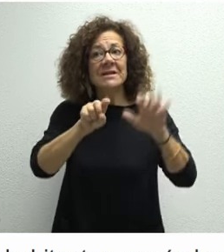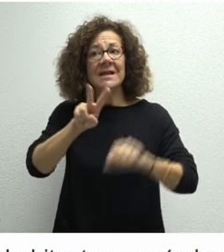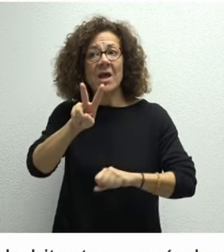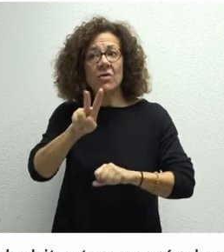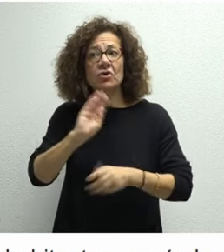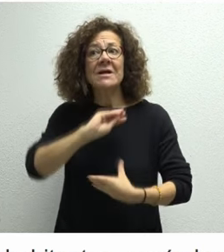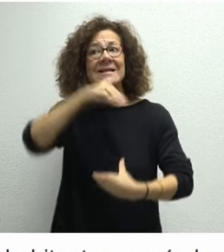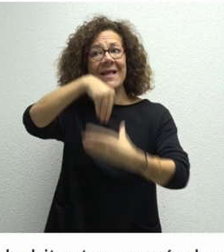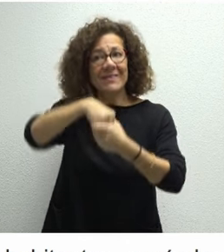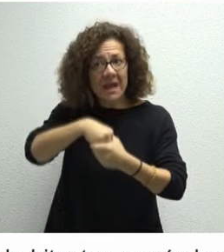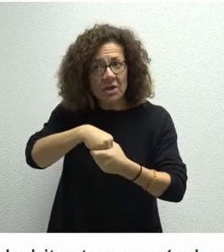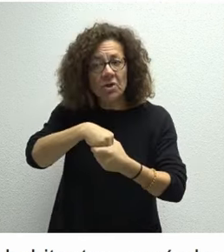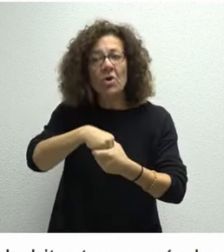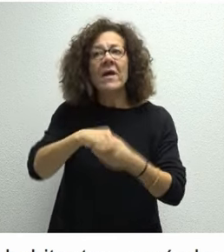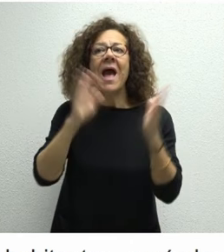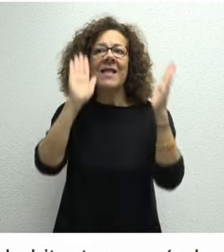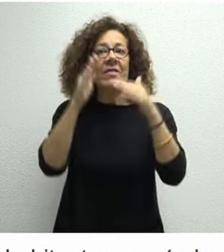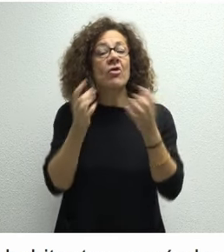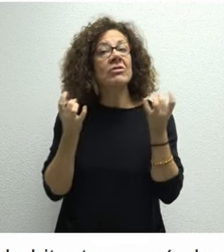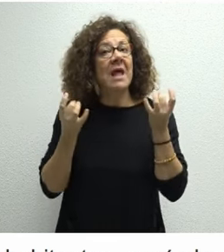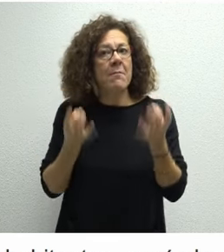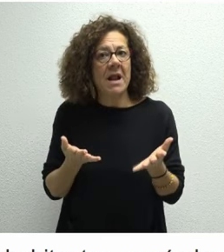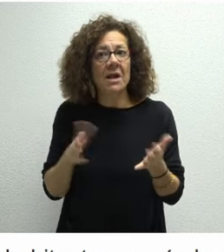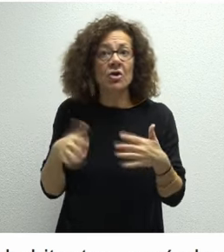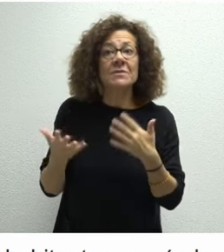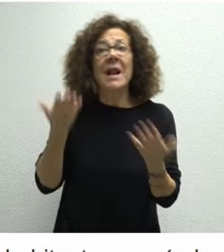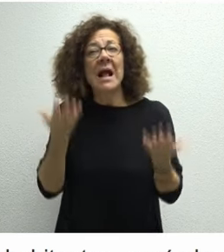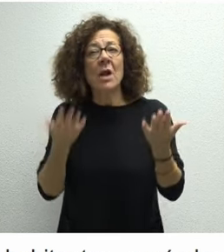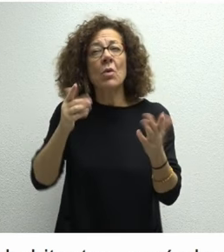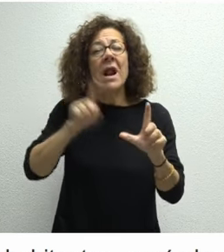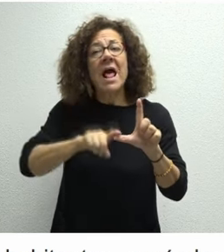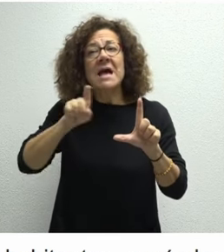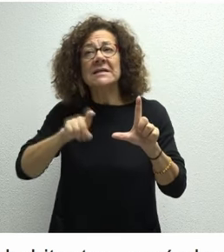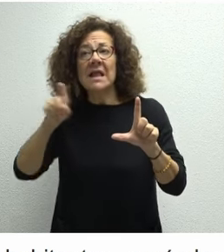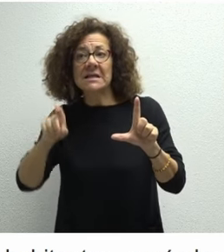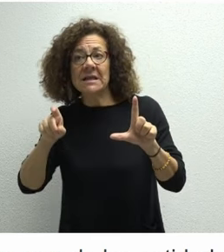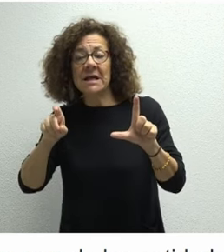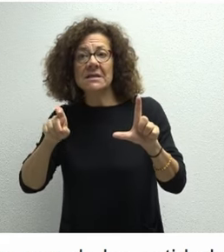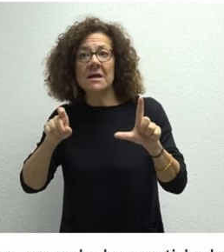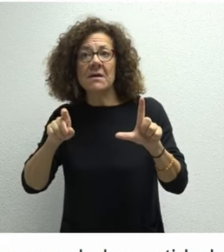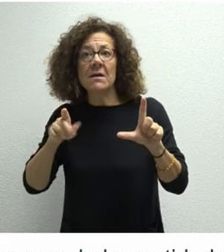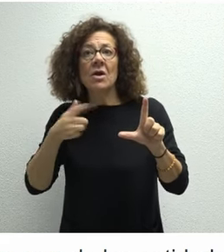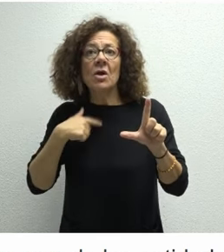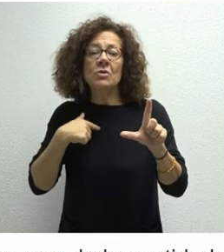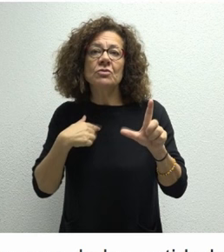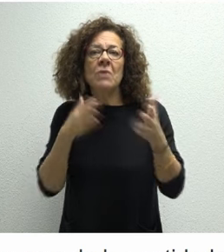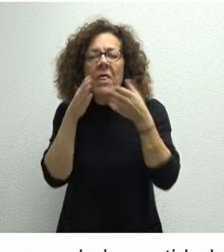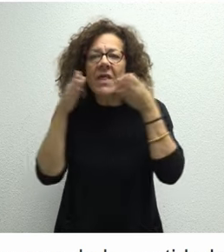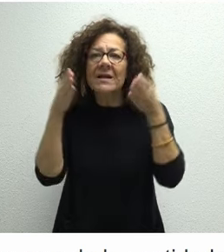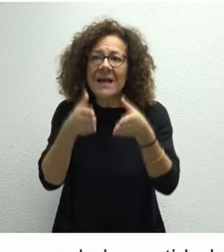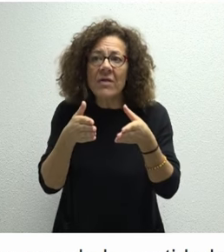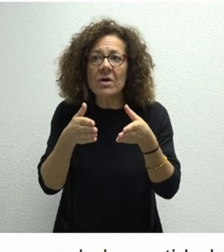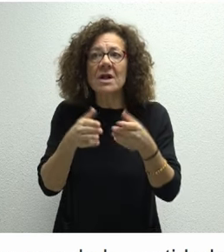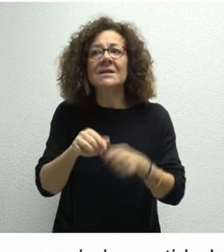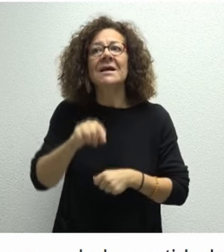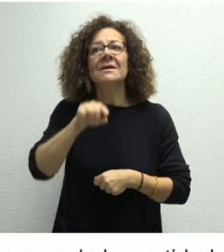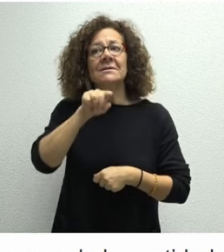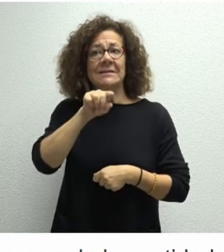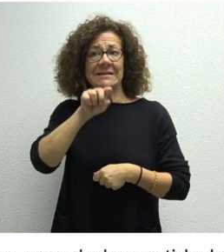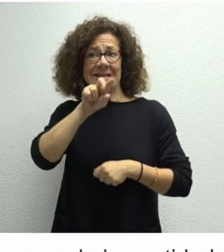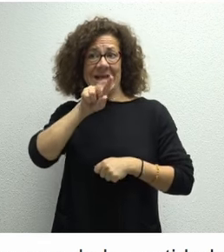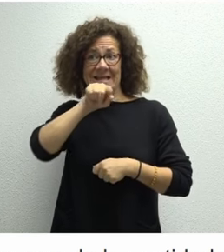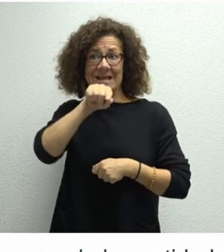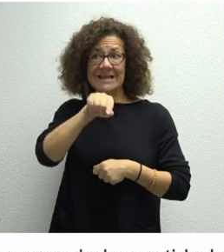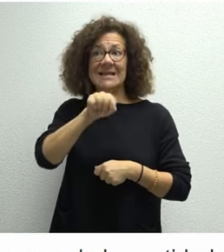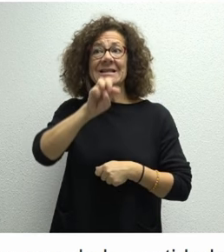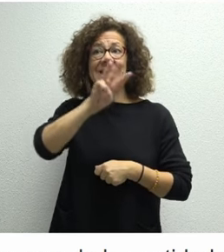pertenecen al servicio de atención temprana entonces bueno para calcular estadísticas las hemos eh nos hemos basado en el resto de las 370 personas de